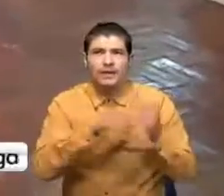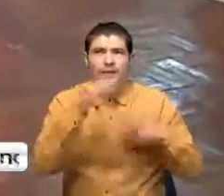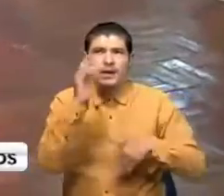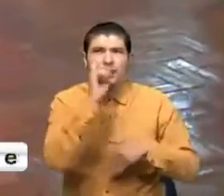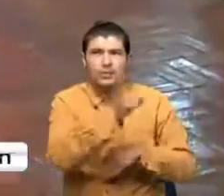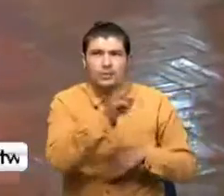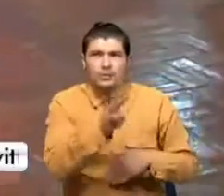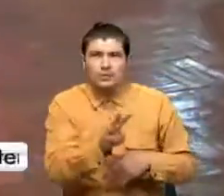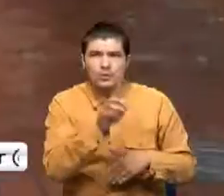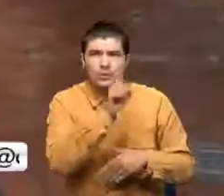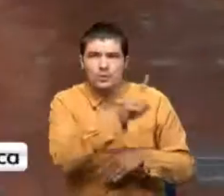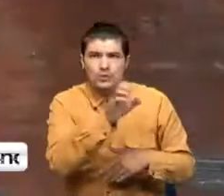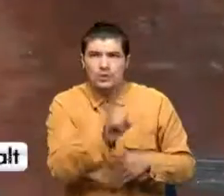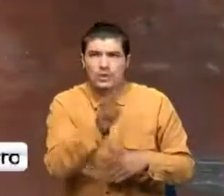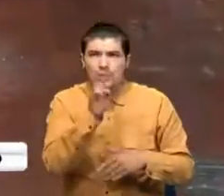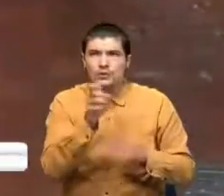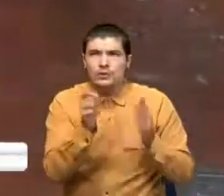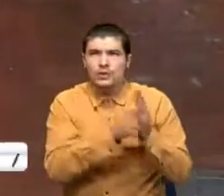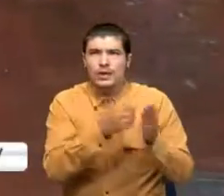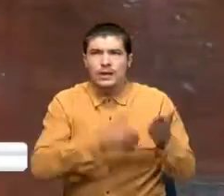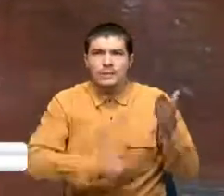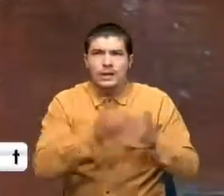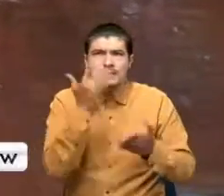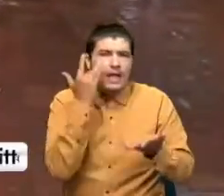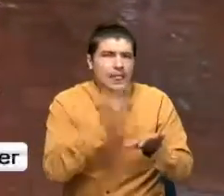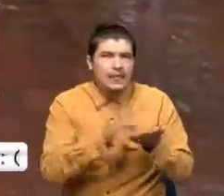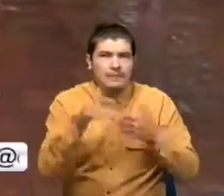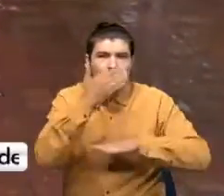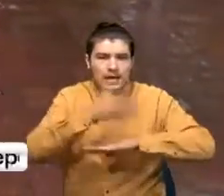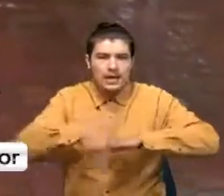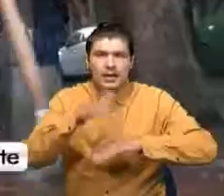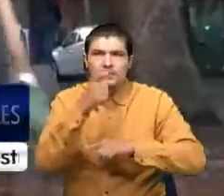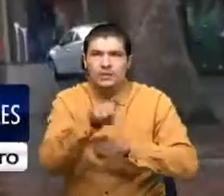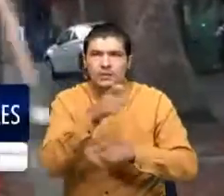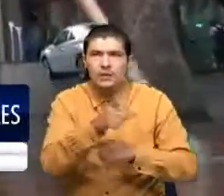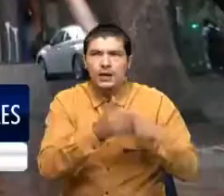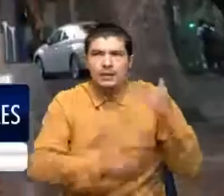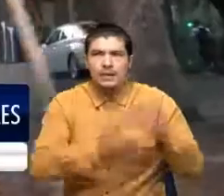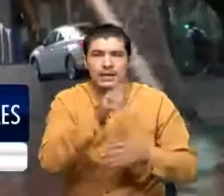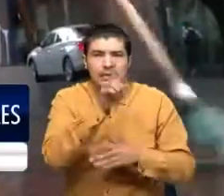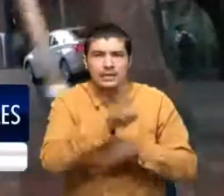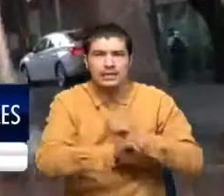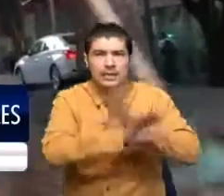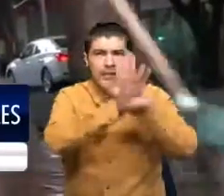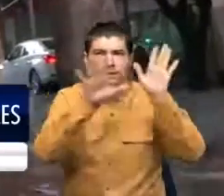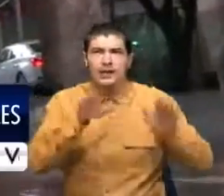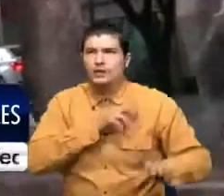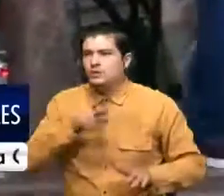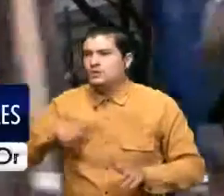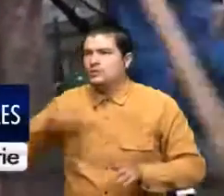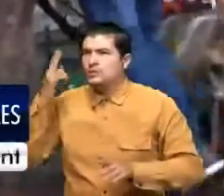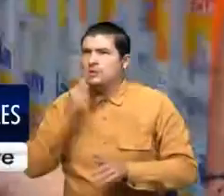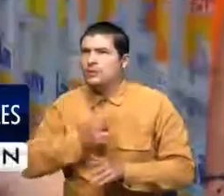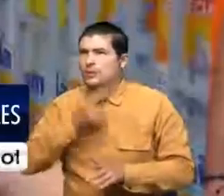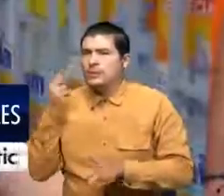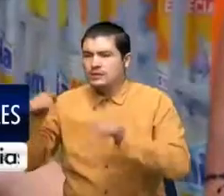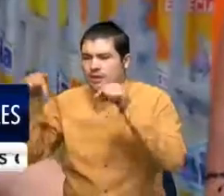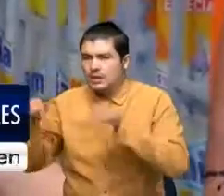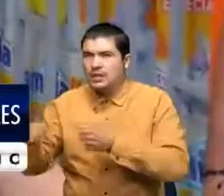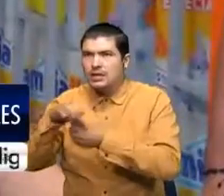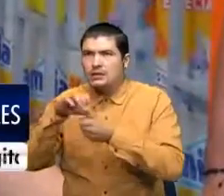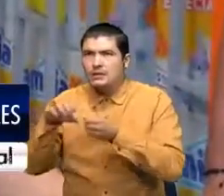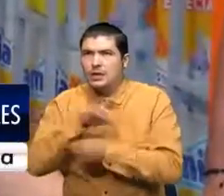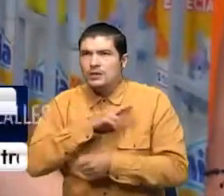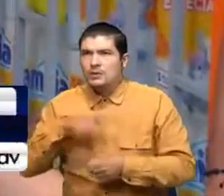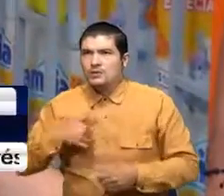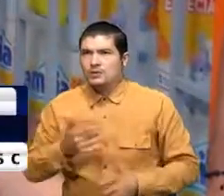vendedores informales comenzaron a limpiar las calles de cúcuta desde las 6 de la mañana en los vendedores ambulantes comprometidos con la ciudad con creando